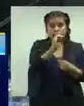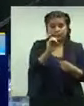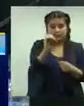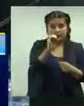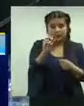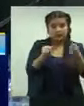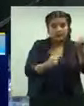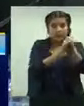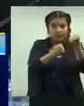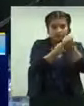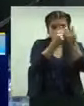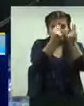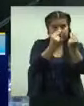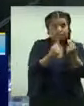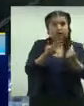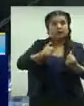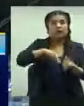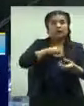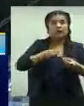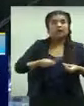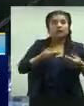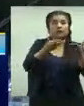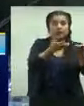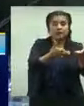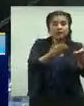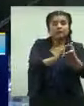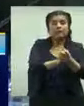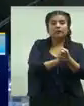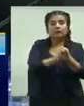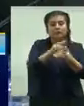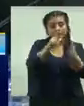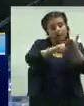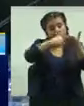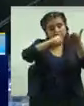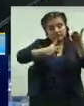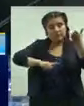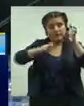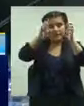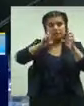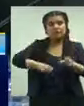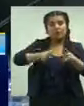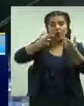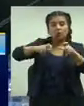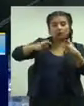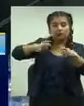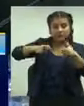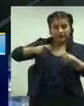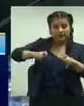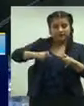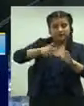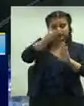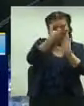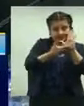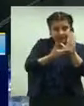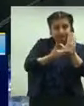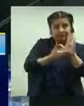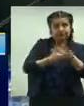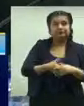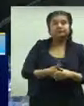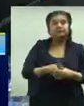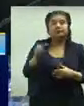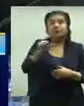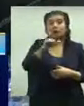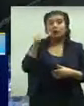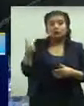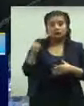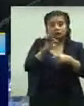presupuestario que estamos brindando a nuestra nómina, ¿verdad? Esto es el espacio que estamos brindando acá. El resto